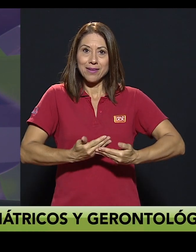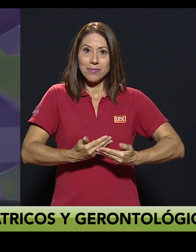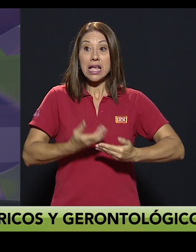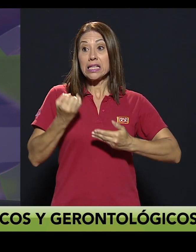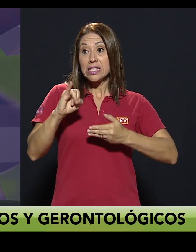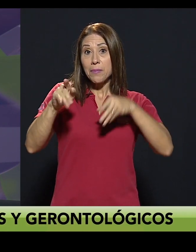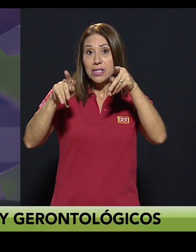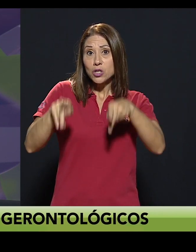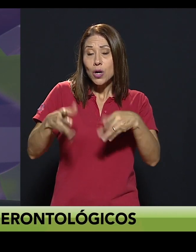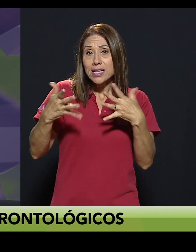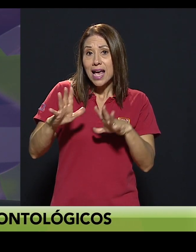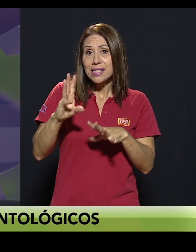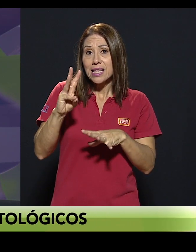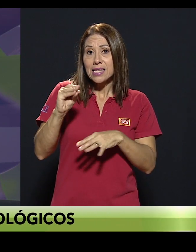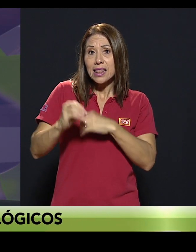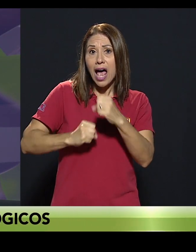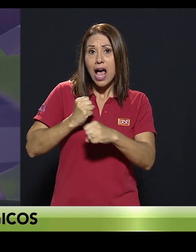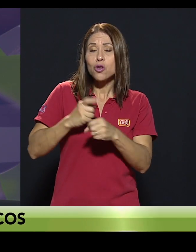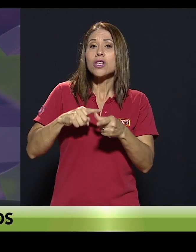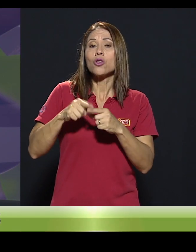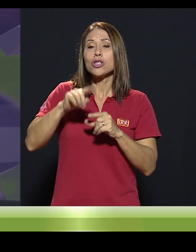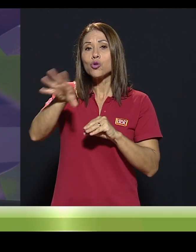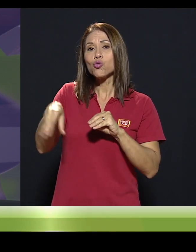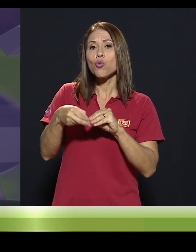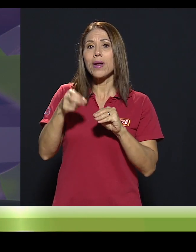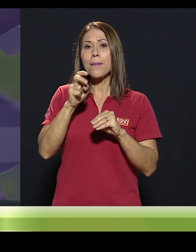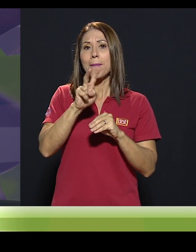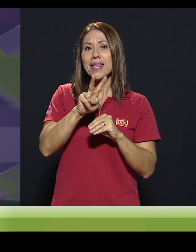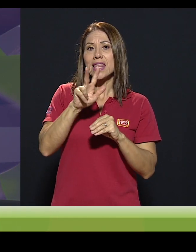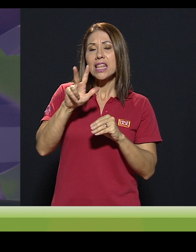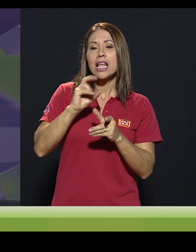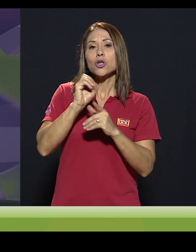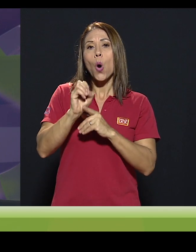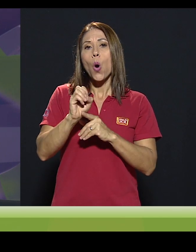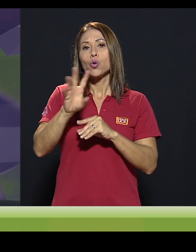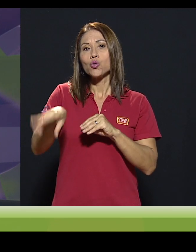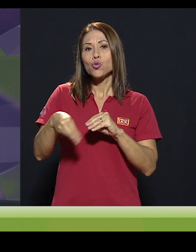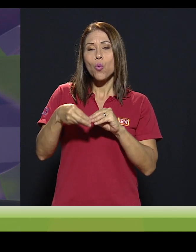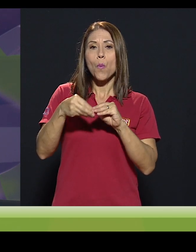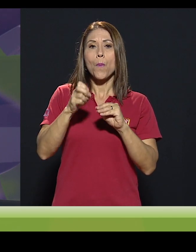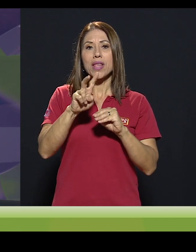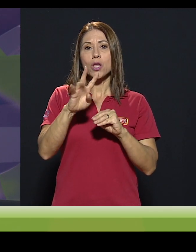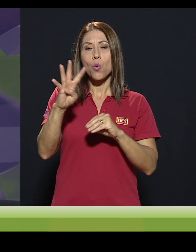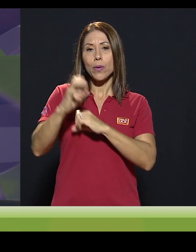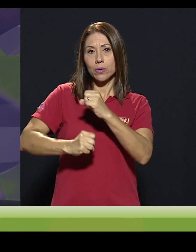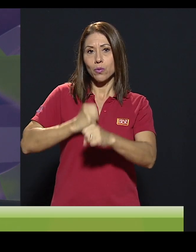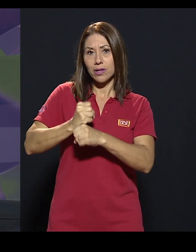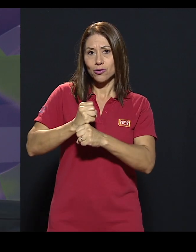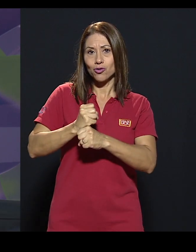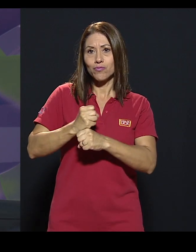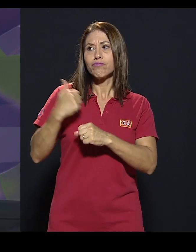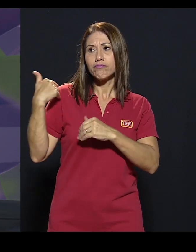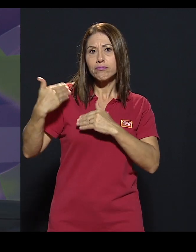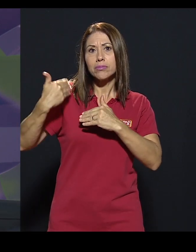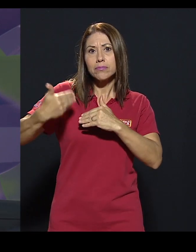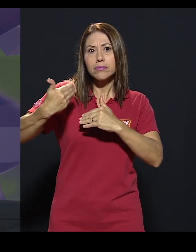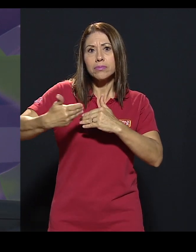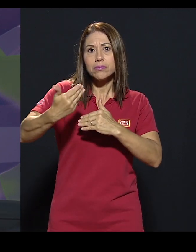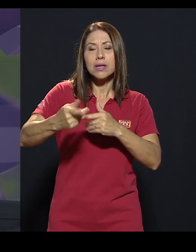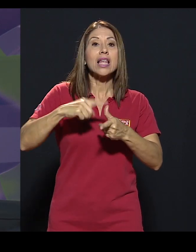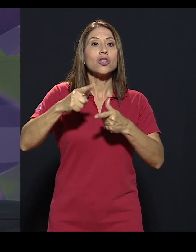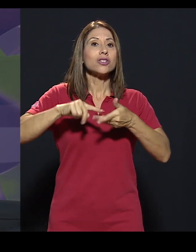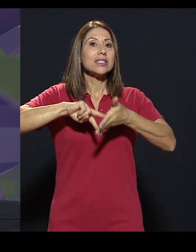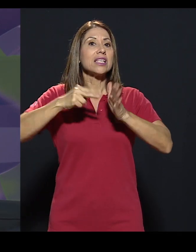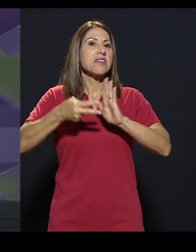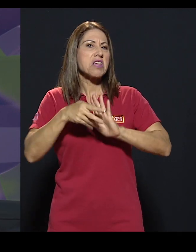ahí 23 años más, o 24, ¿verdad?, porque va aumentando, en los últimos años ha venido aumentando. Entonces le da un promedio de edad